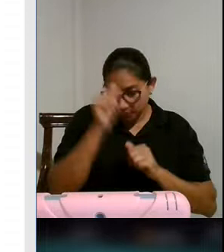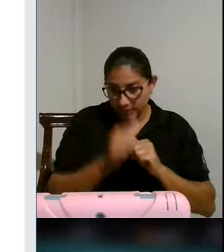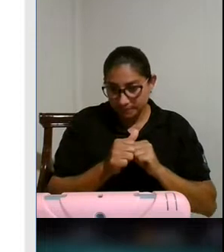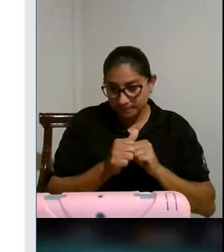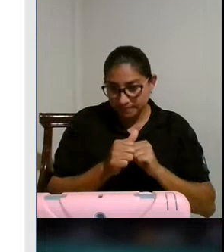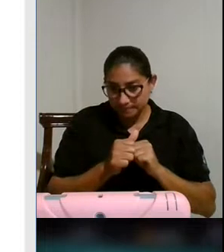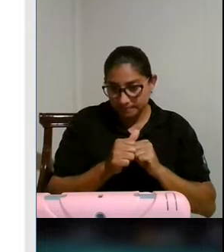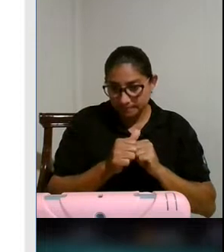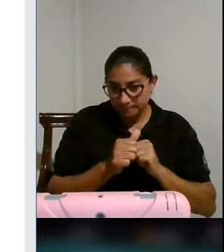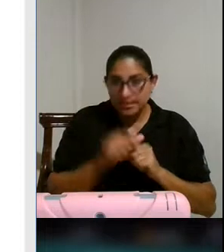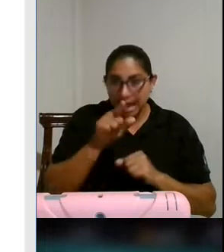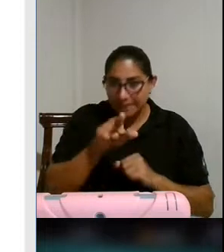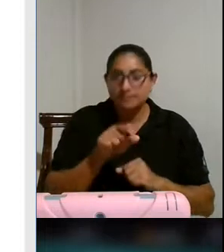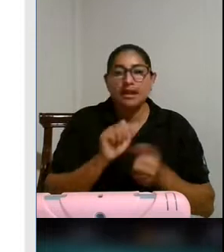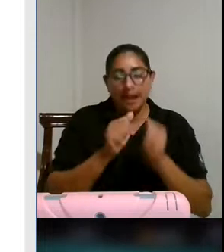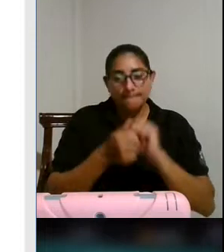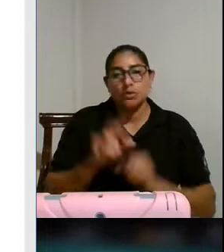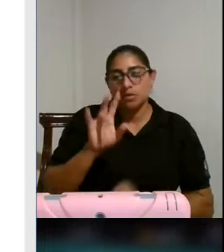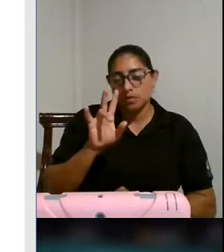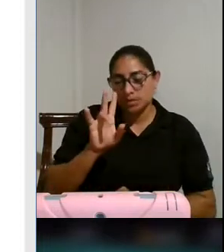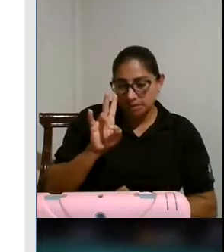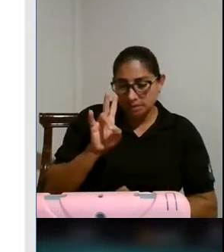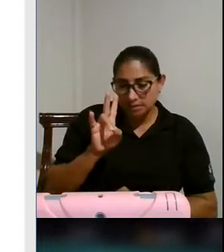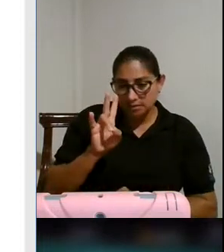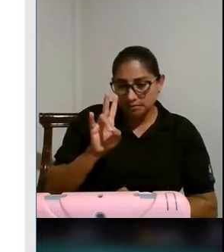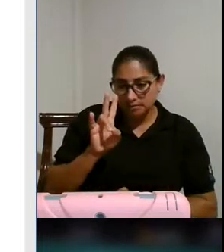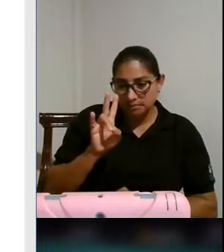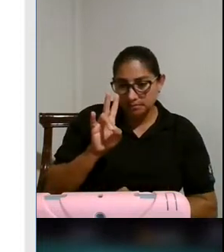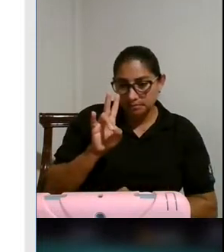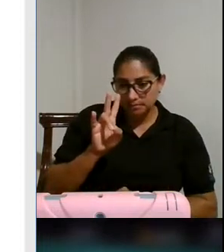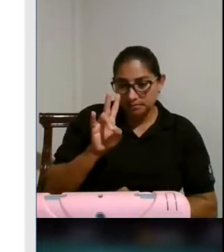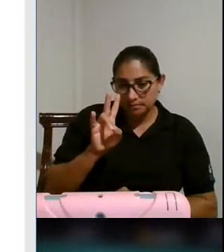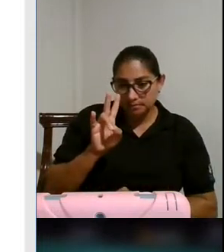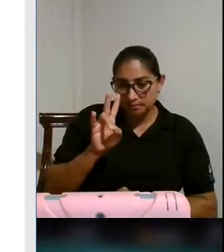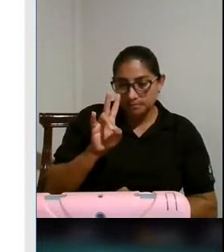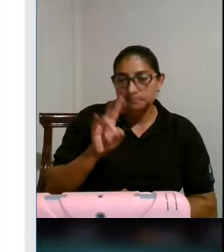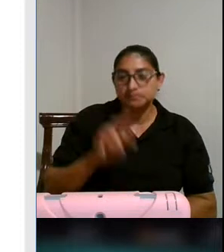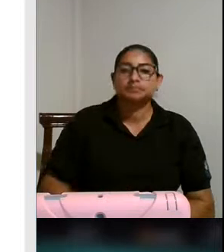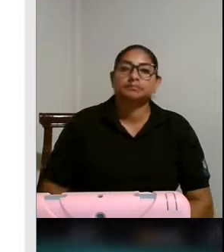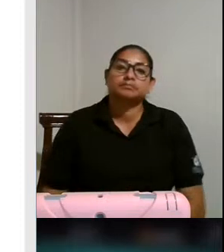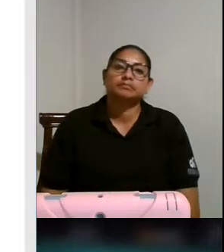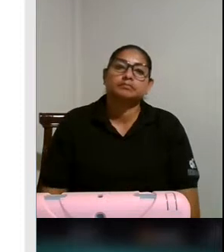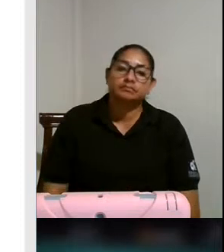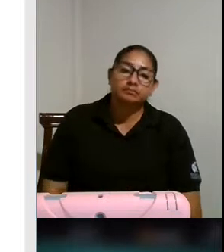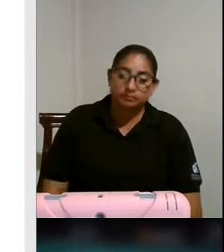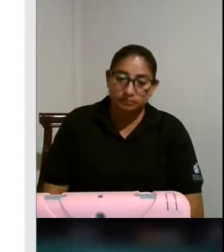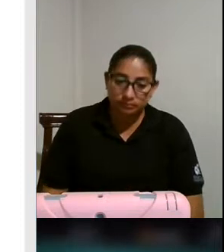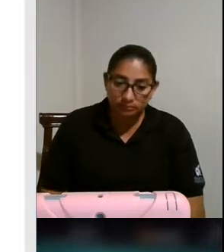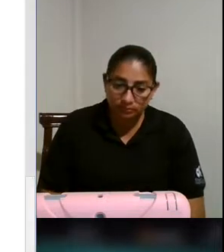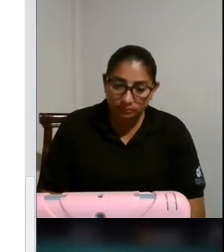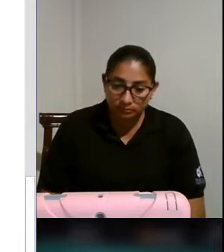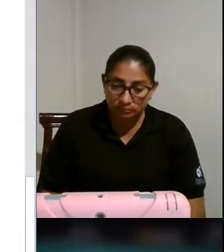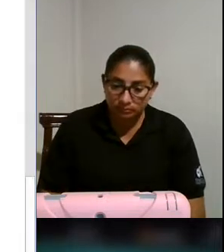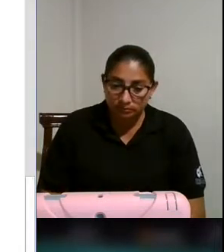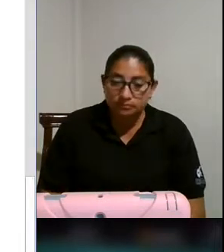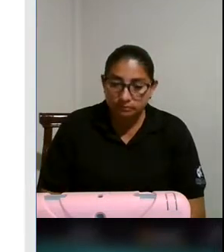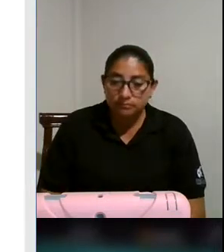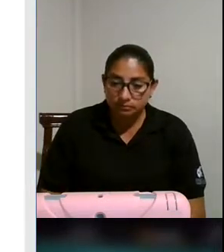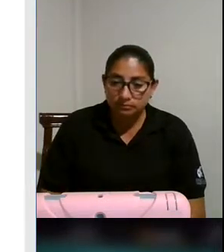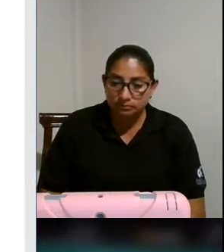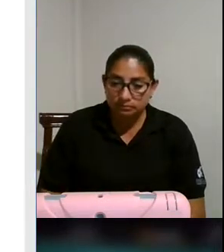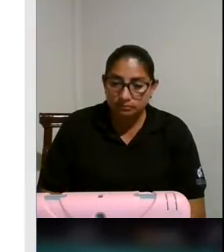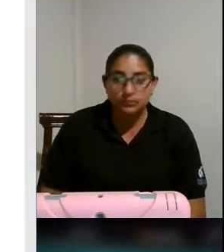más delta x a la 2, que sería aquí. ¿Qué